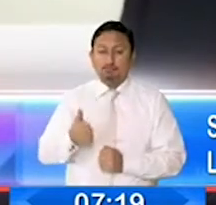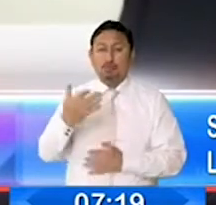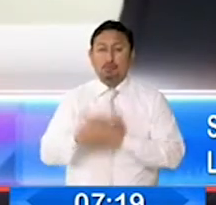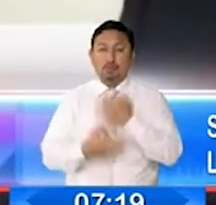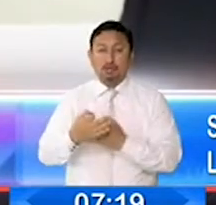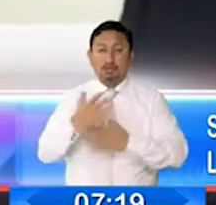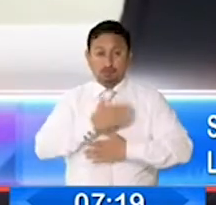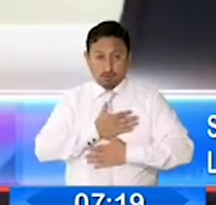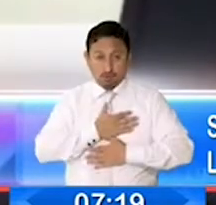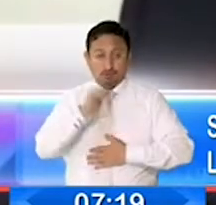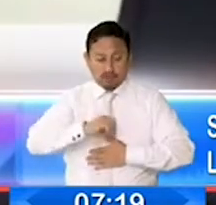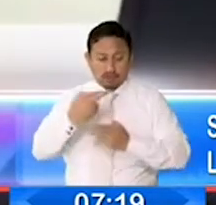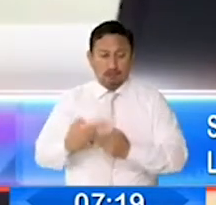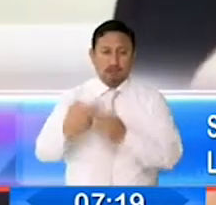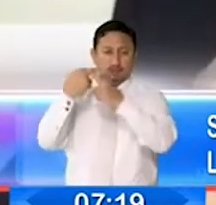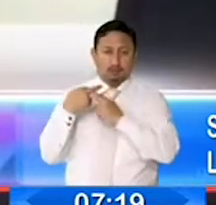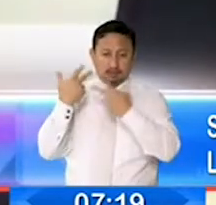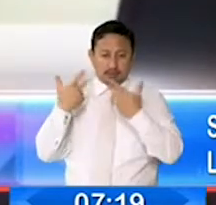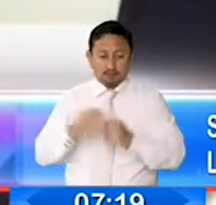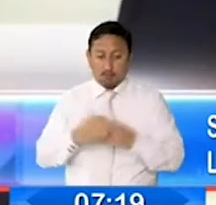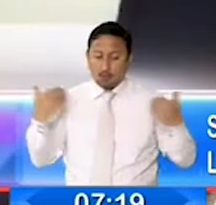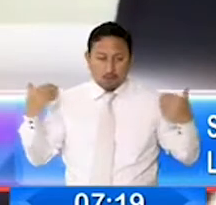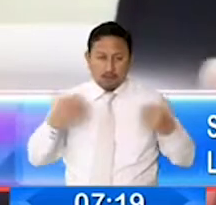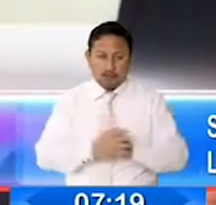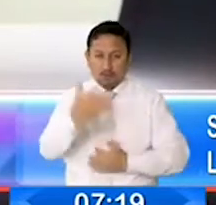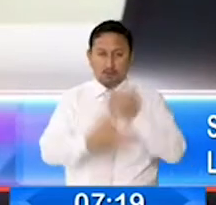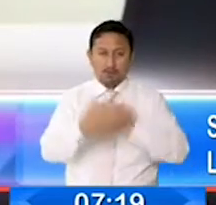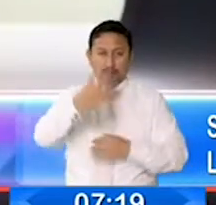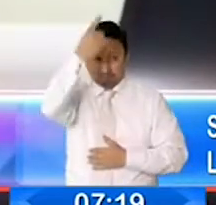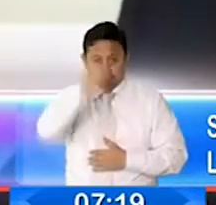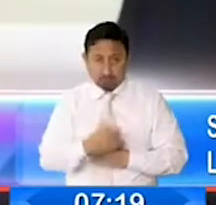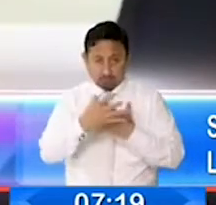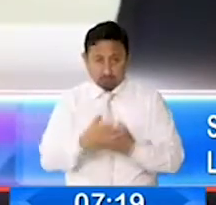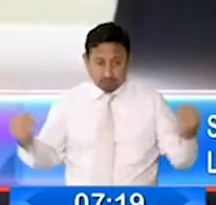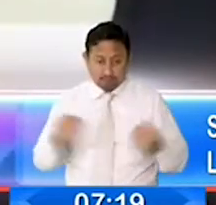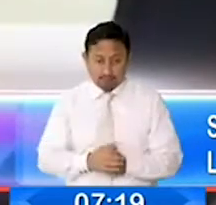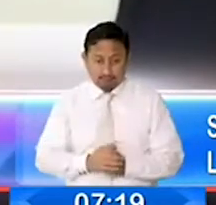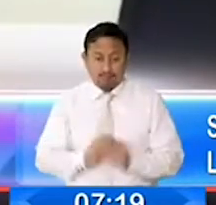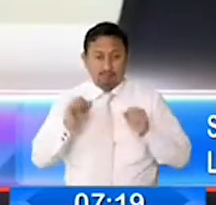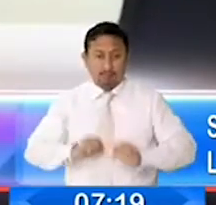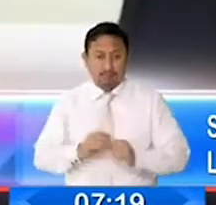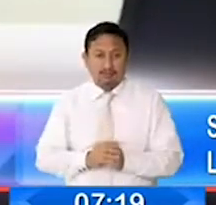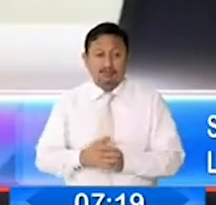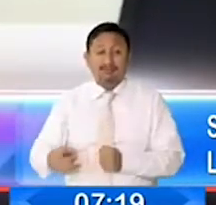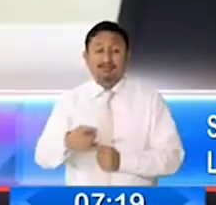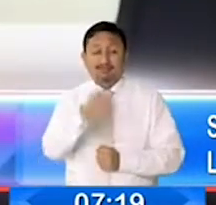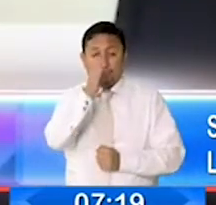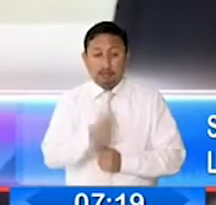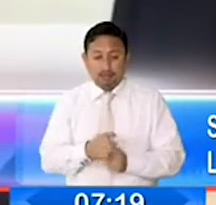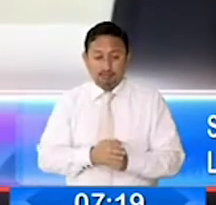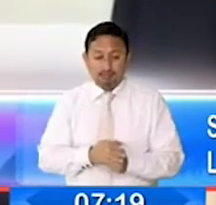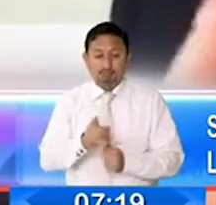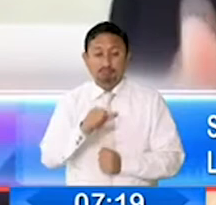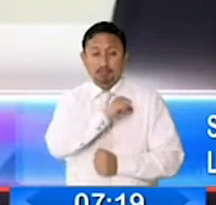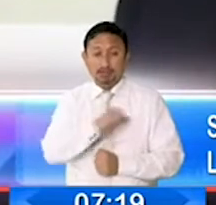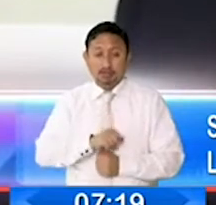la atribución de, cuando se resuelve un caso concreto, poder determinar si es que existe una